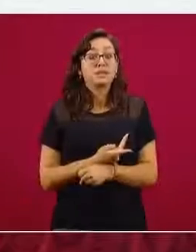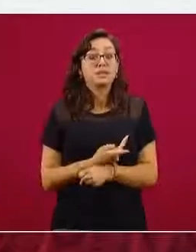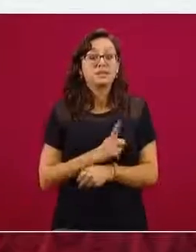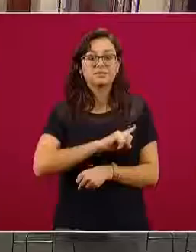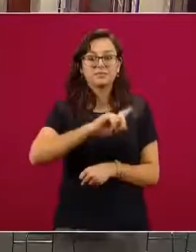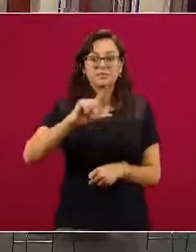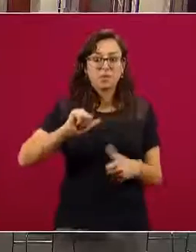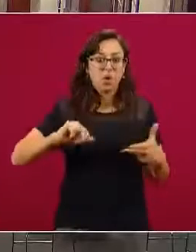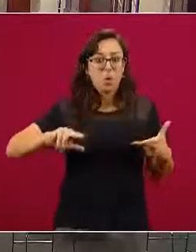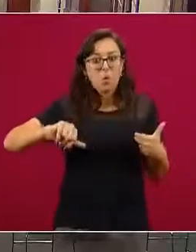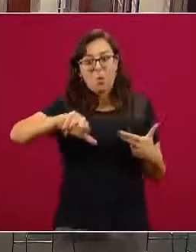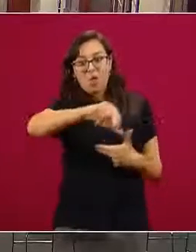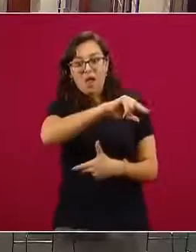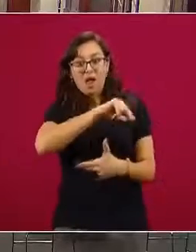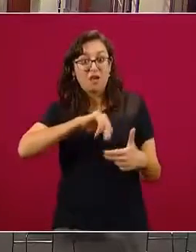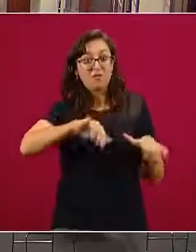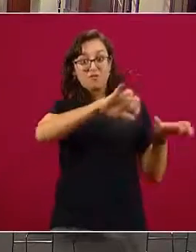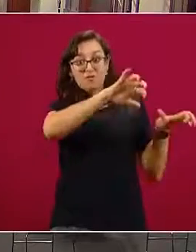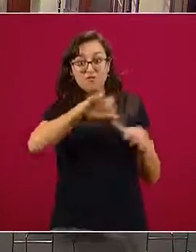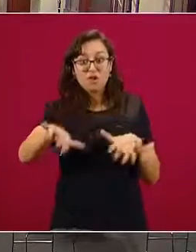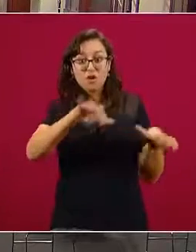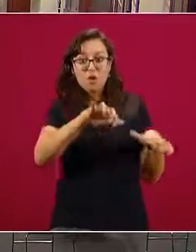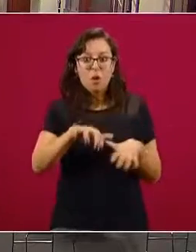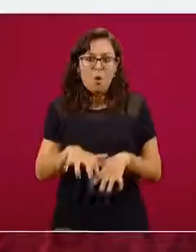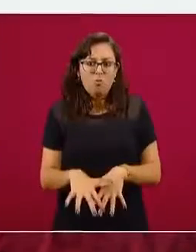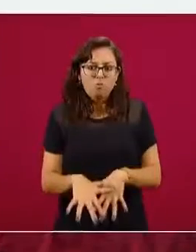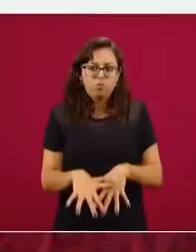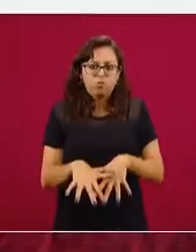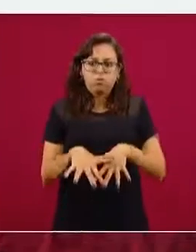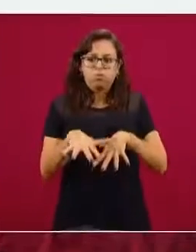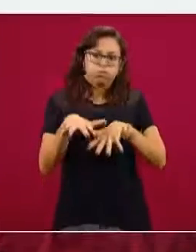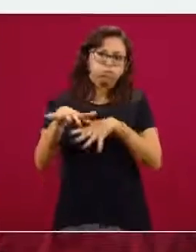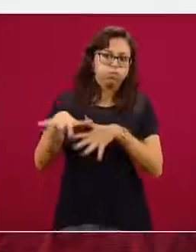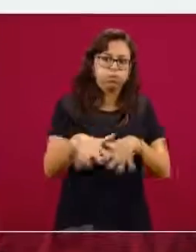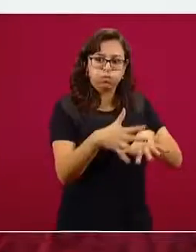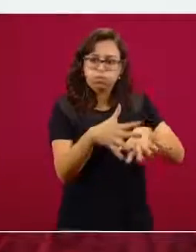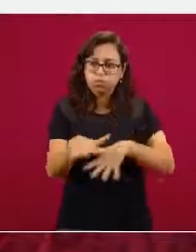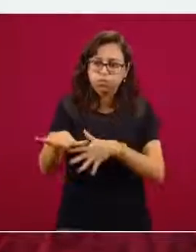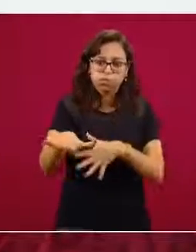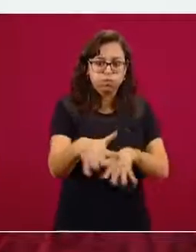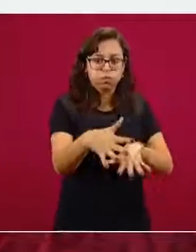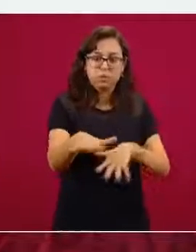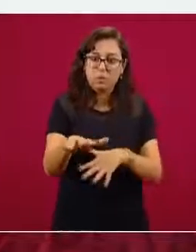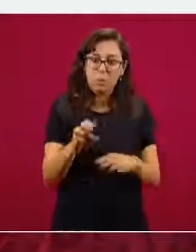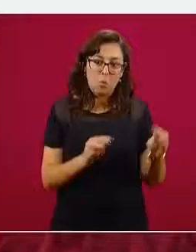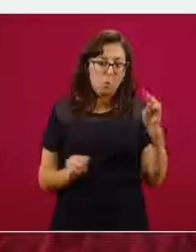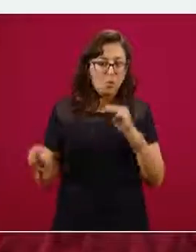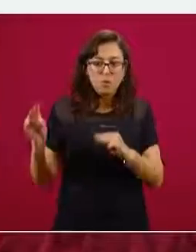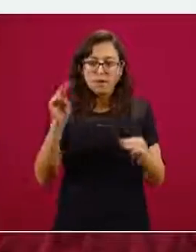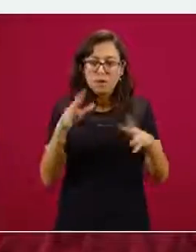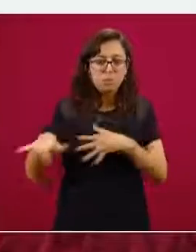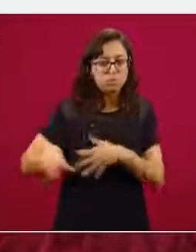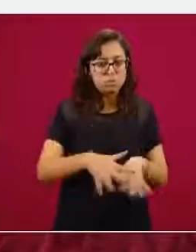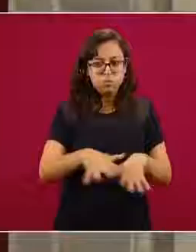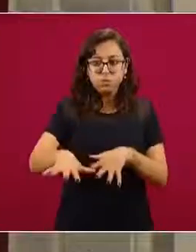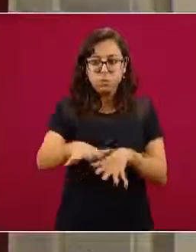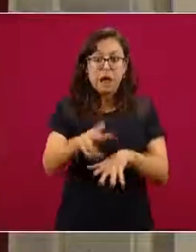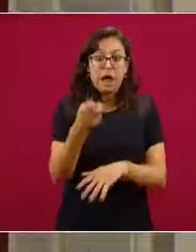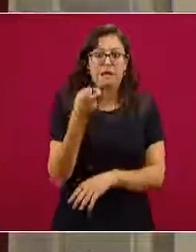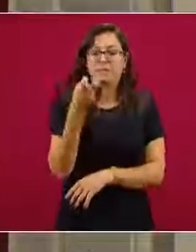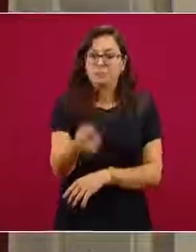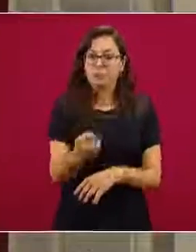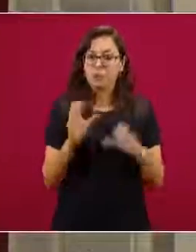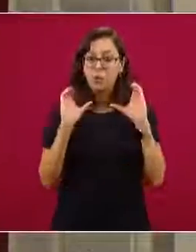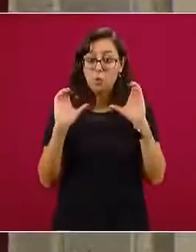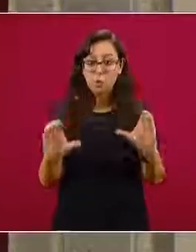se convierten en ríos muy rápidos y muy peligrosos, porque además es una zona muy montañosa. Entonces, han habido